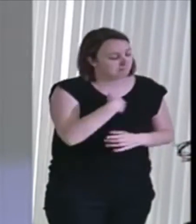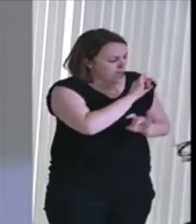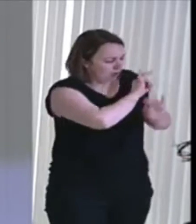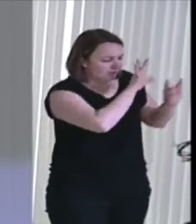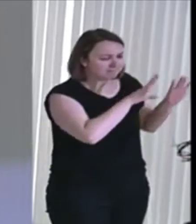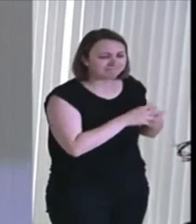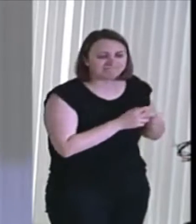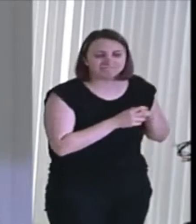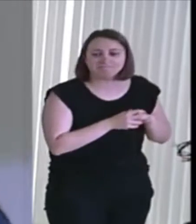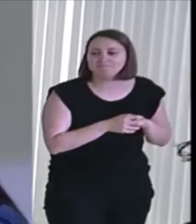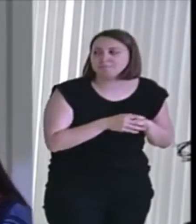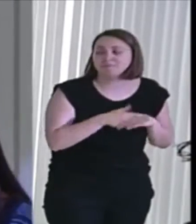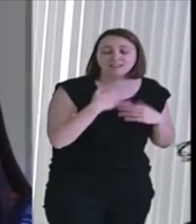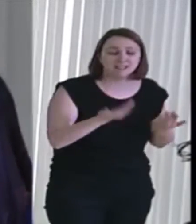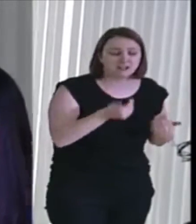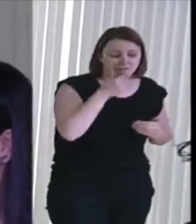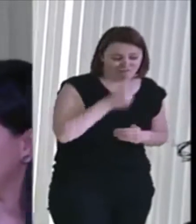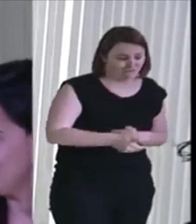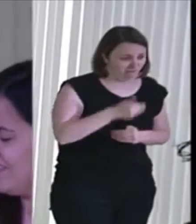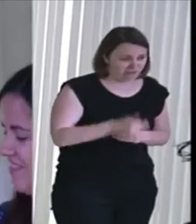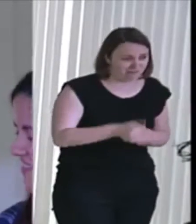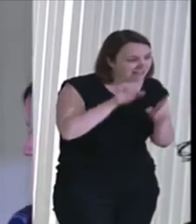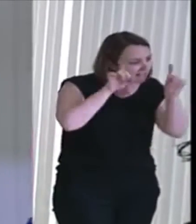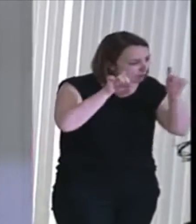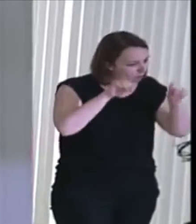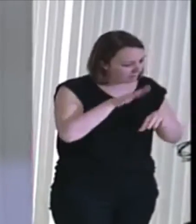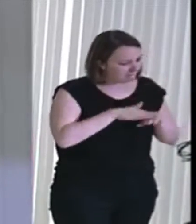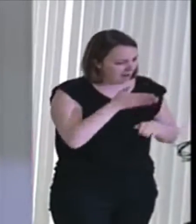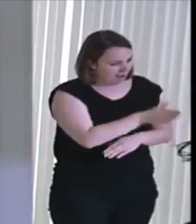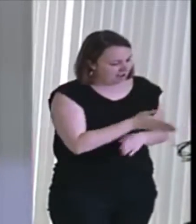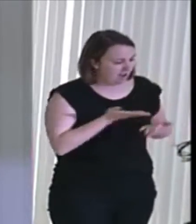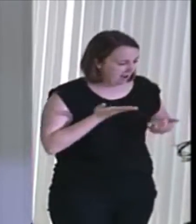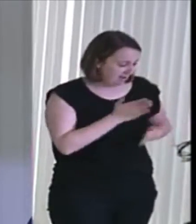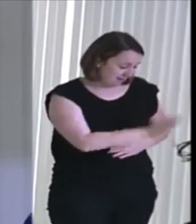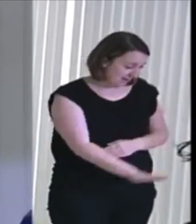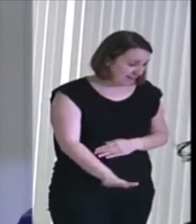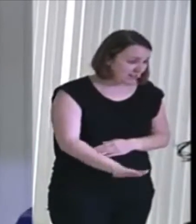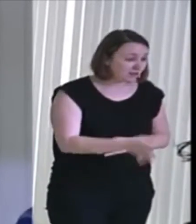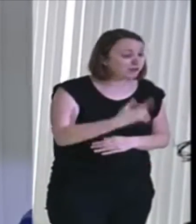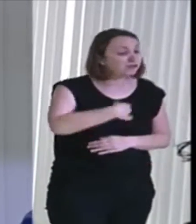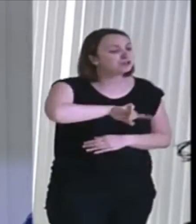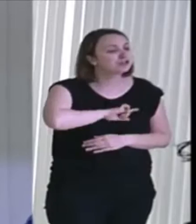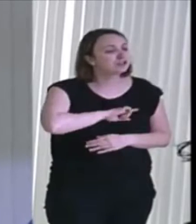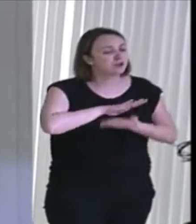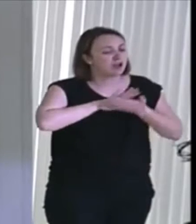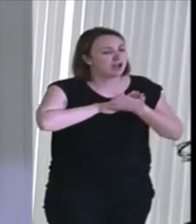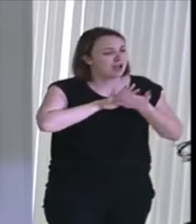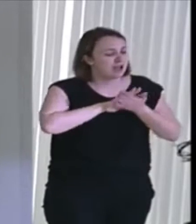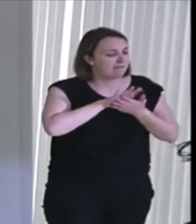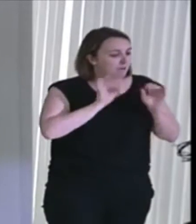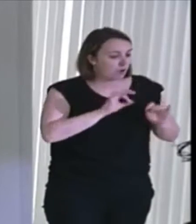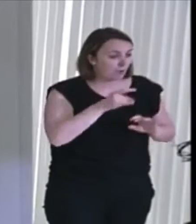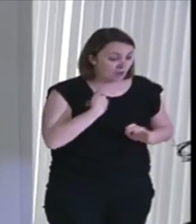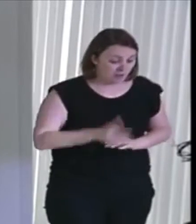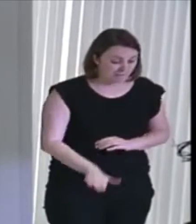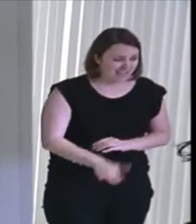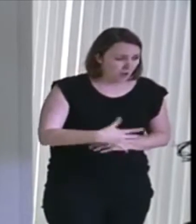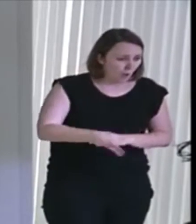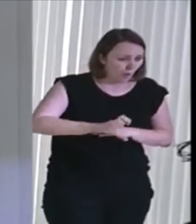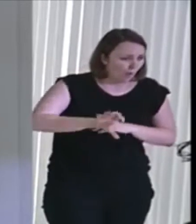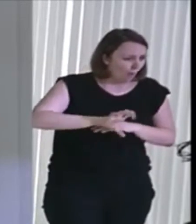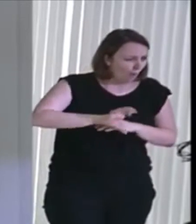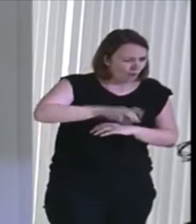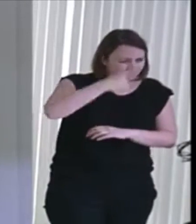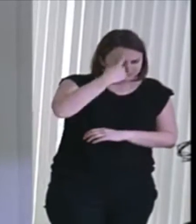Que es fundamental la educación en los niños, el dirigirse. Somos, como hablábamos, esponjas cuando somos pequeñitos y vamos